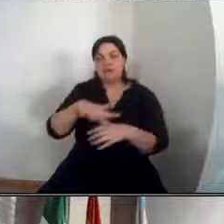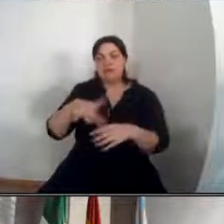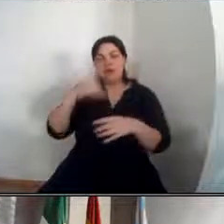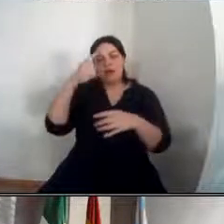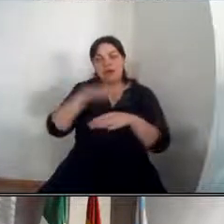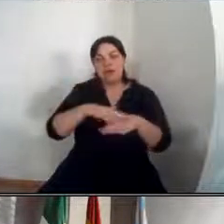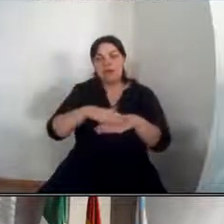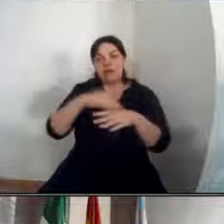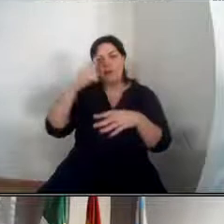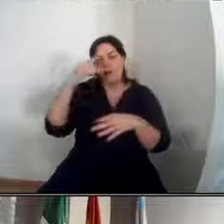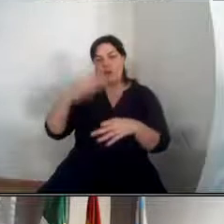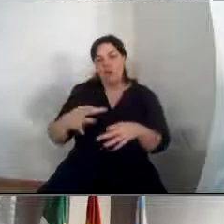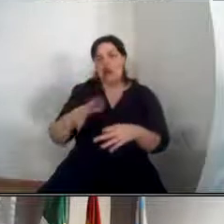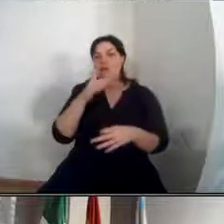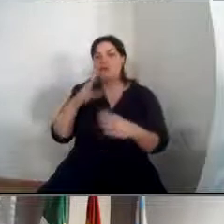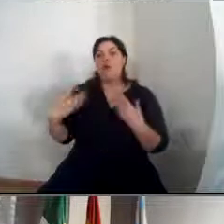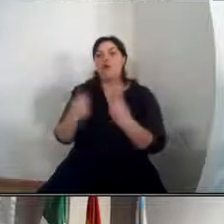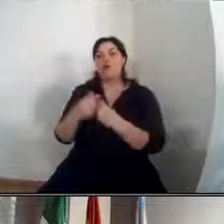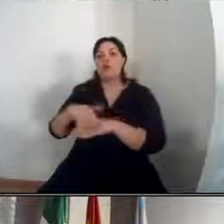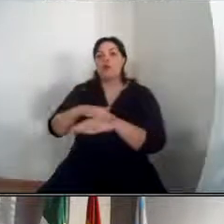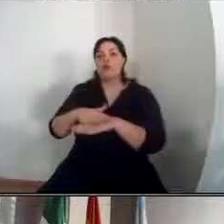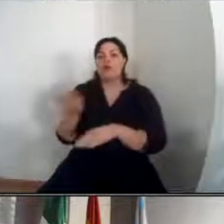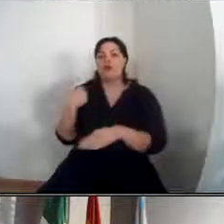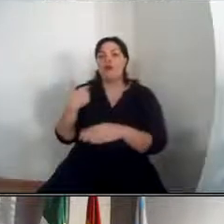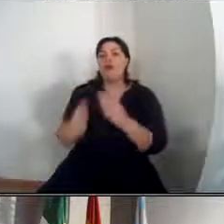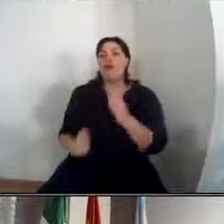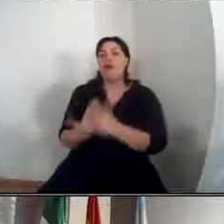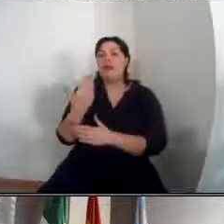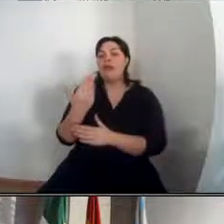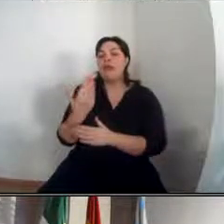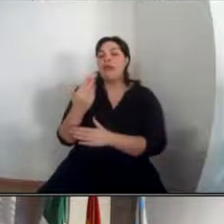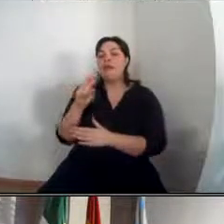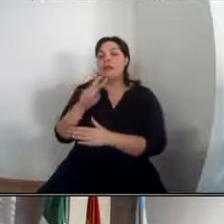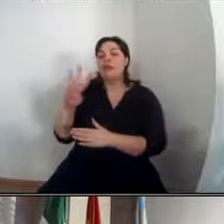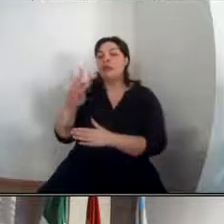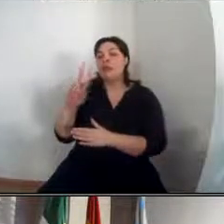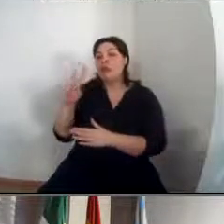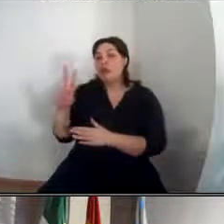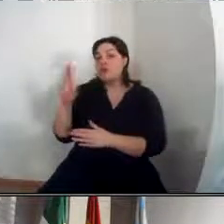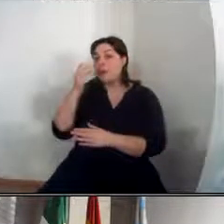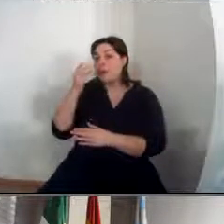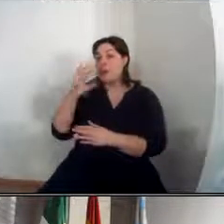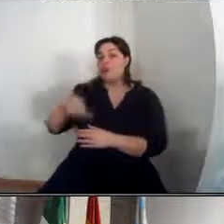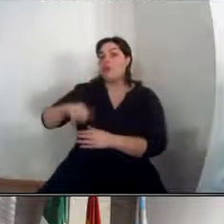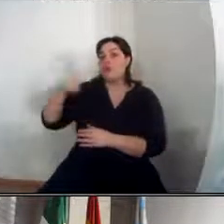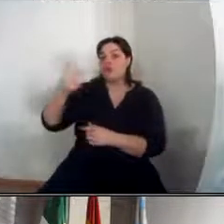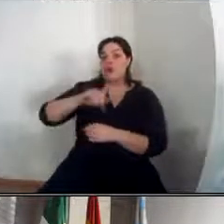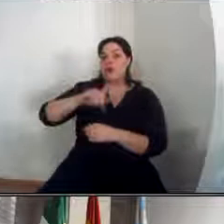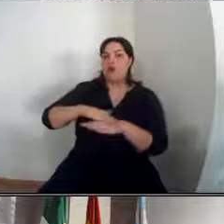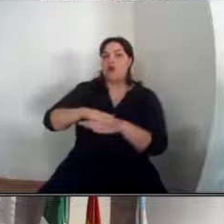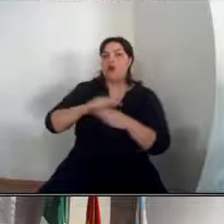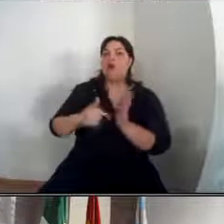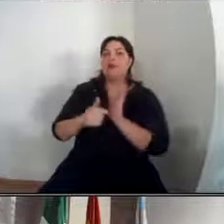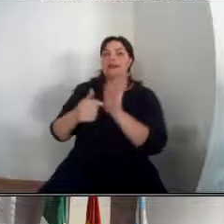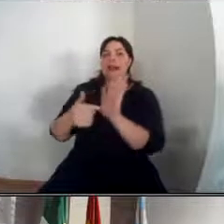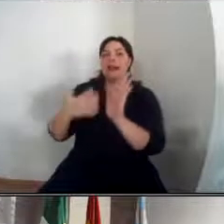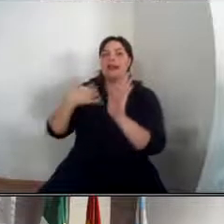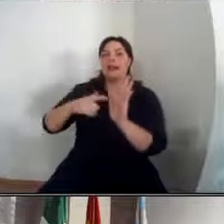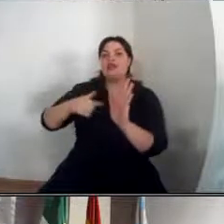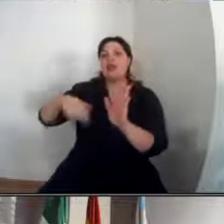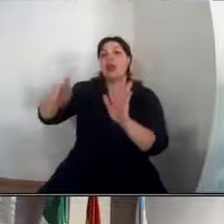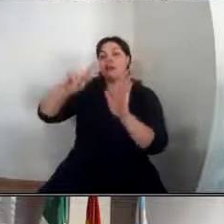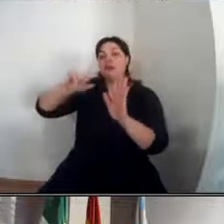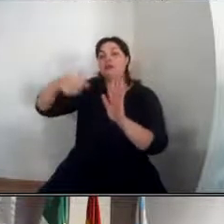aprobó, como digo, en la Junta de Gobierno el día 22 de mayo y se ha entregado al Gobierno y que esperamos nos tengan en